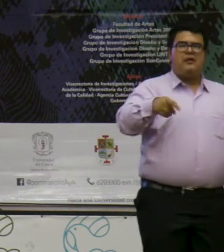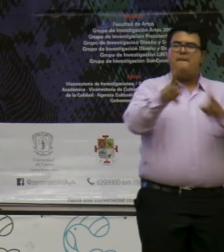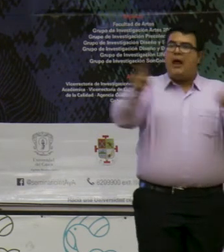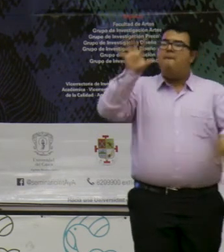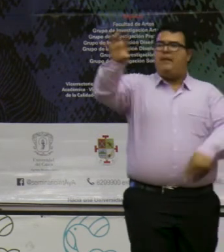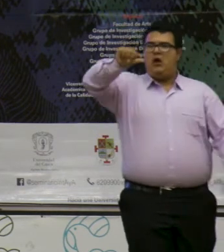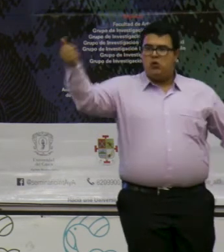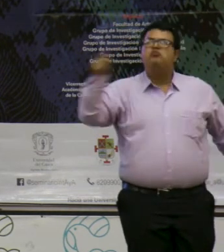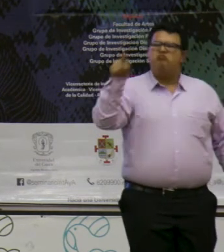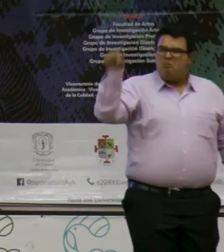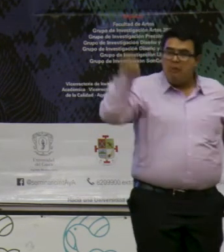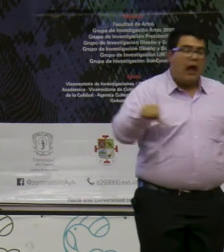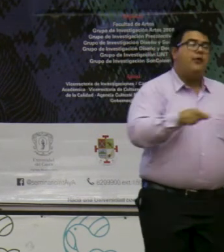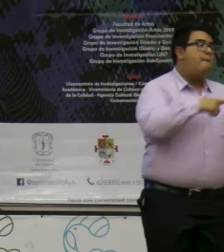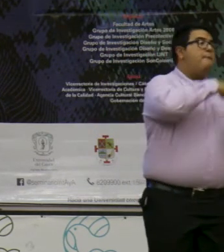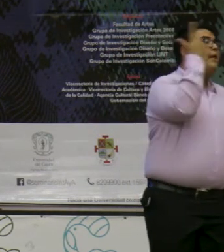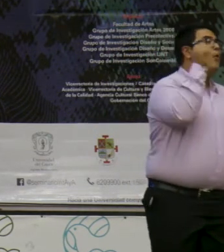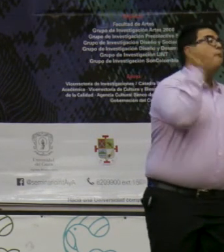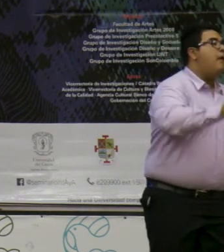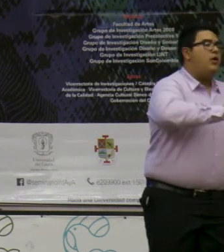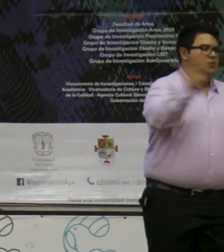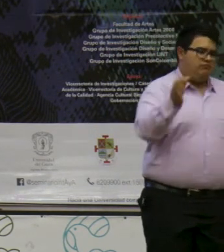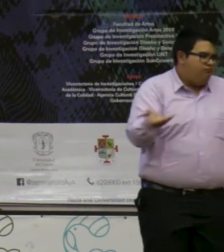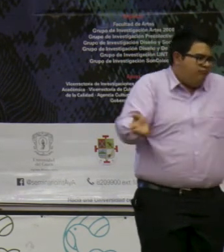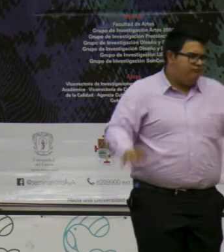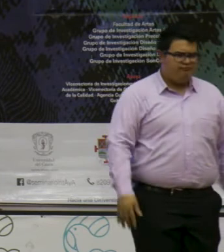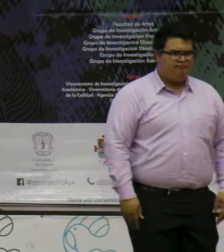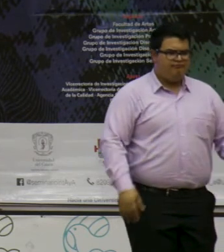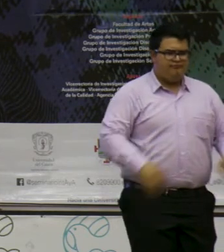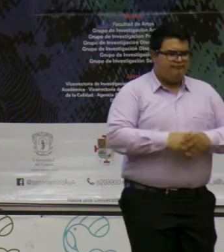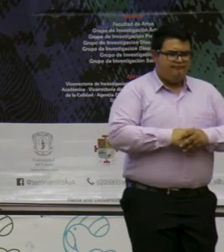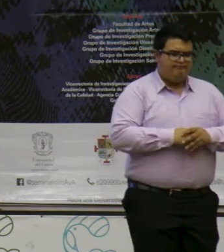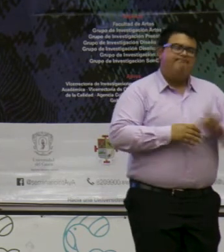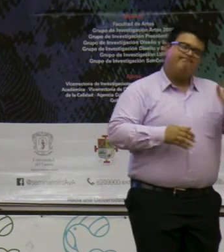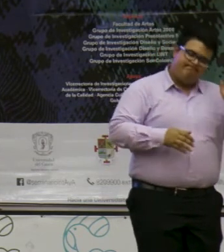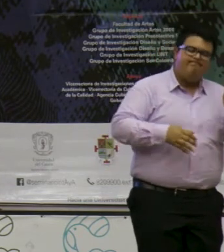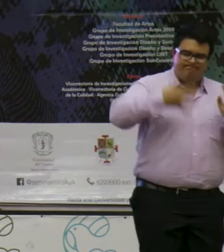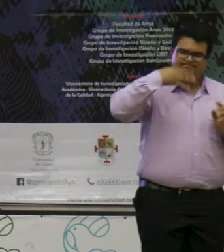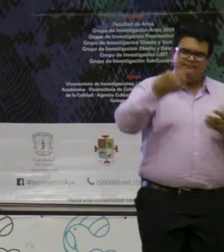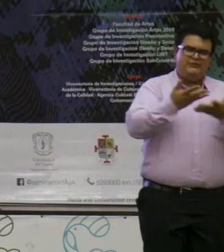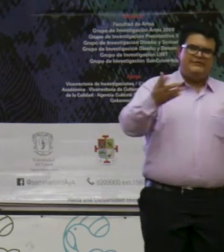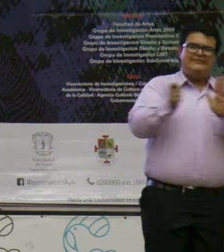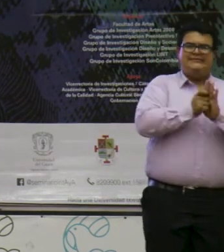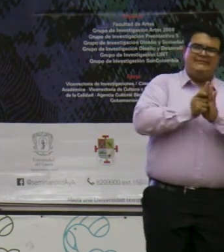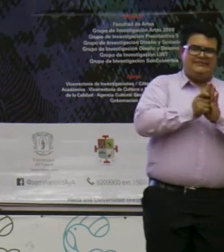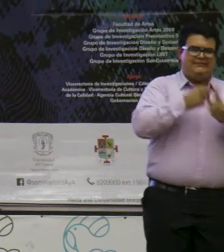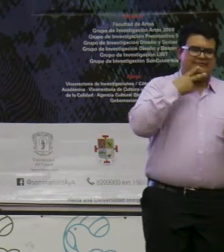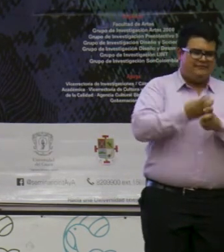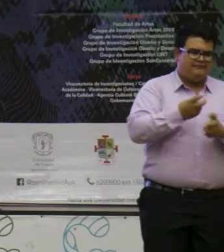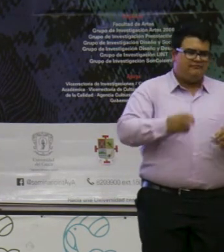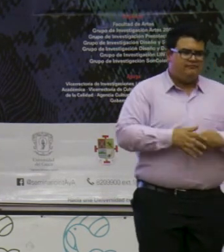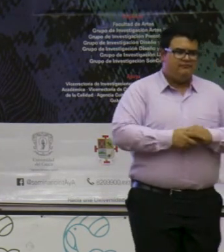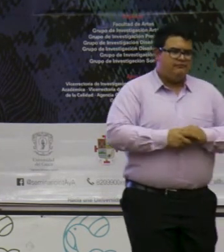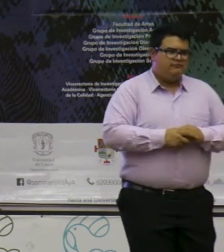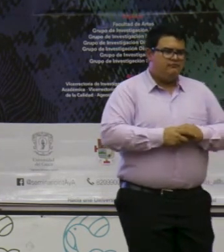¿Vale? Súper coincidente. Ni el único archivo ni la única tendencia, pero sí una latencia muy marcada. Dos de estos